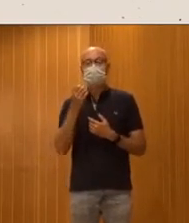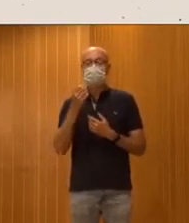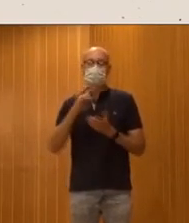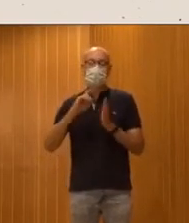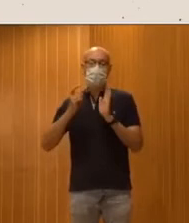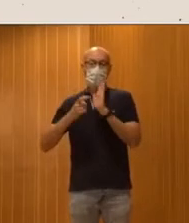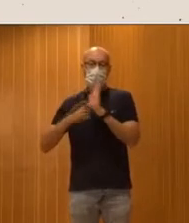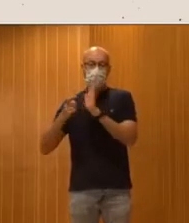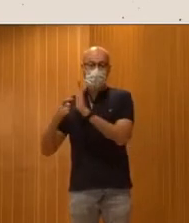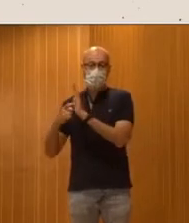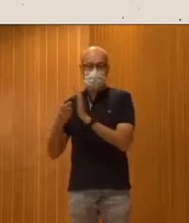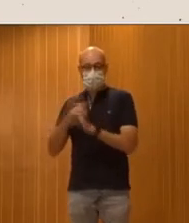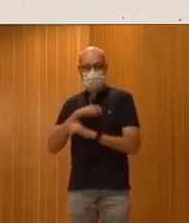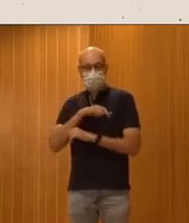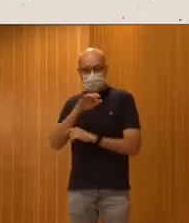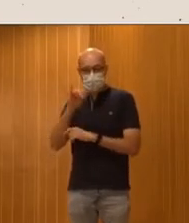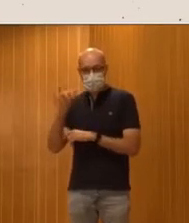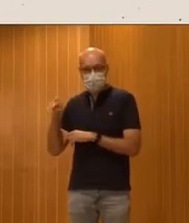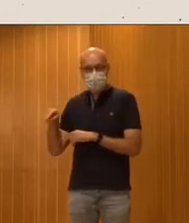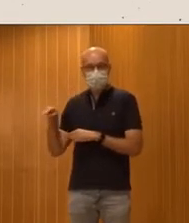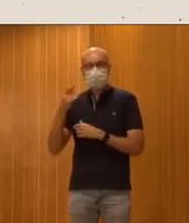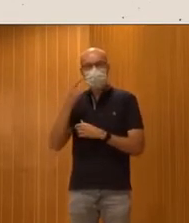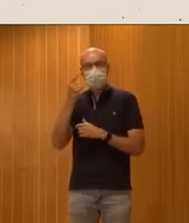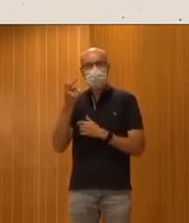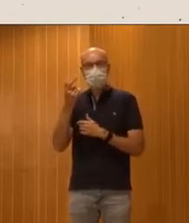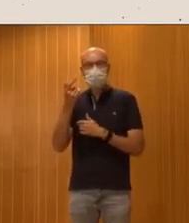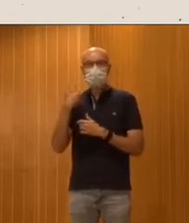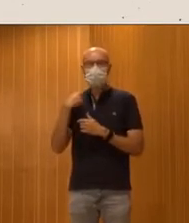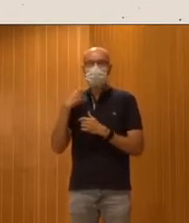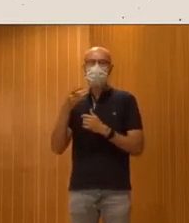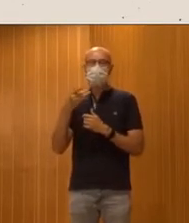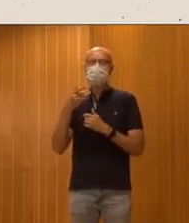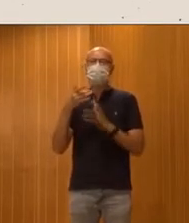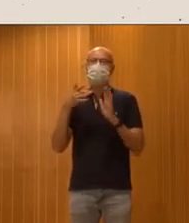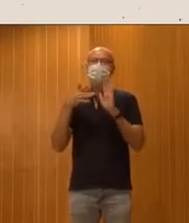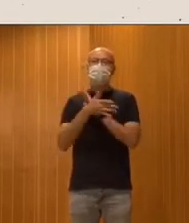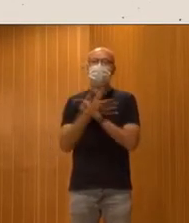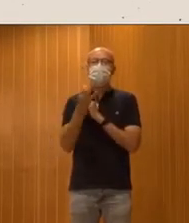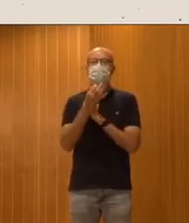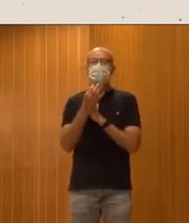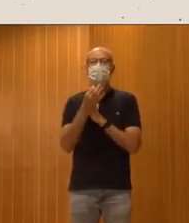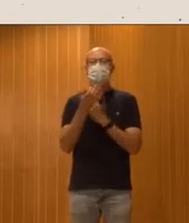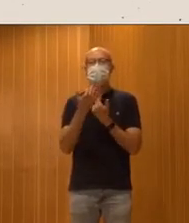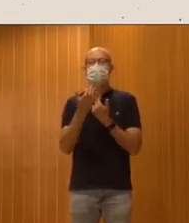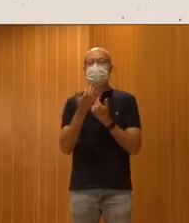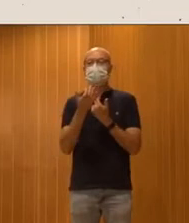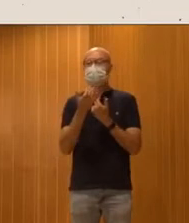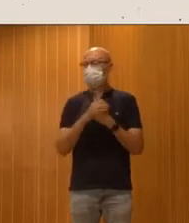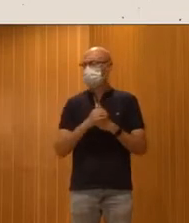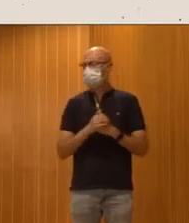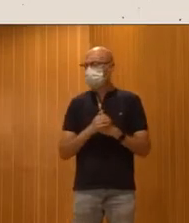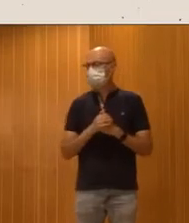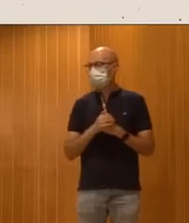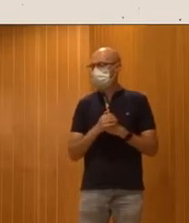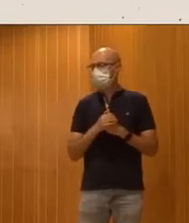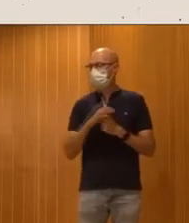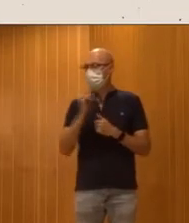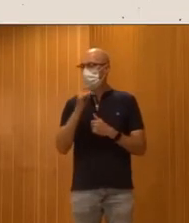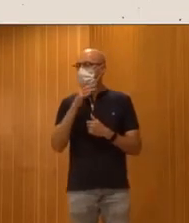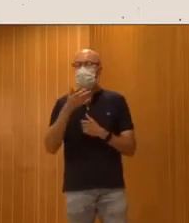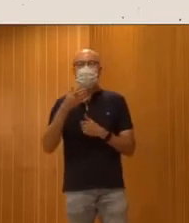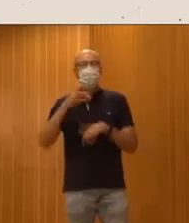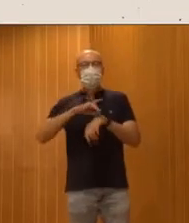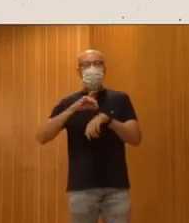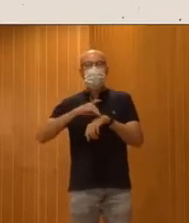textos legales vigentes en España, o sea que con esta definición dejamos fuera del ordenamiento jurídico estas prácticas, o sea que tenemos aquí a